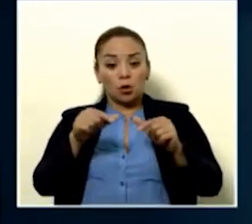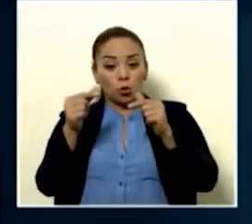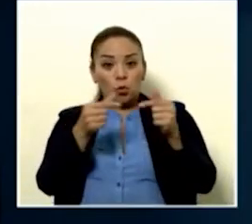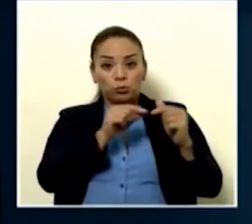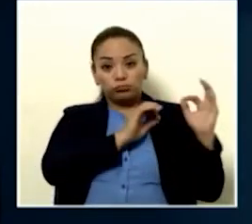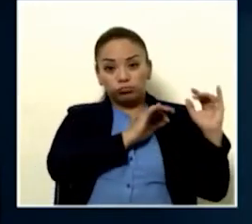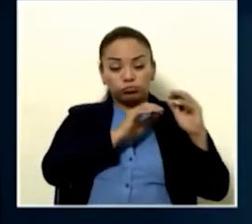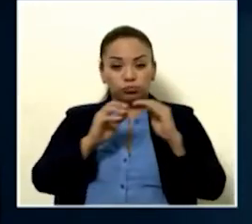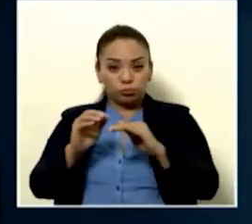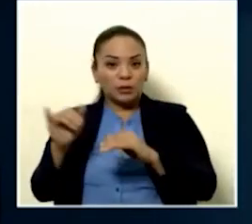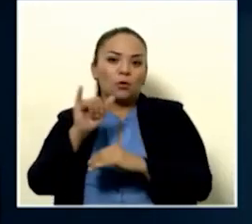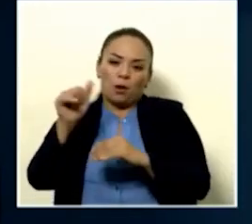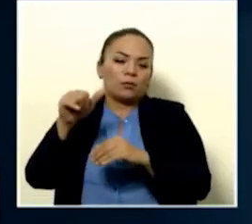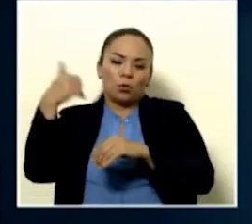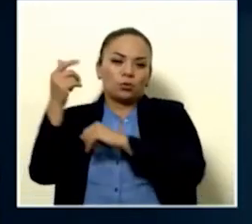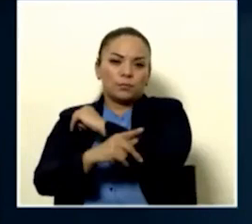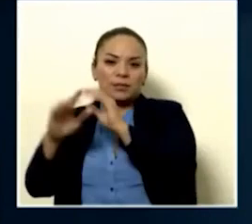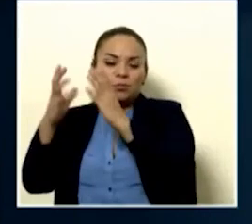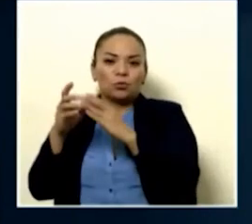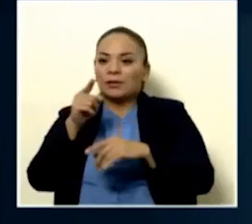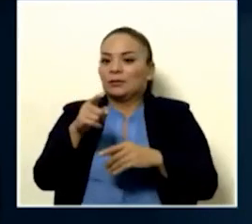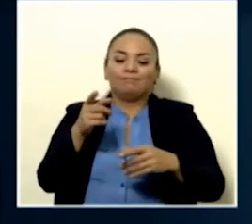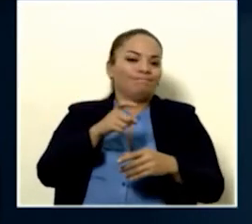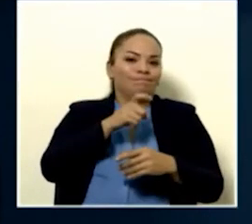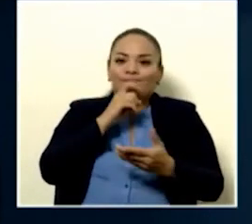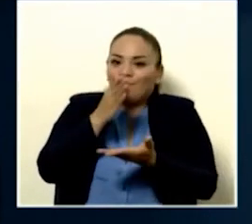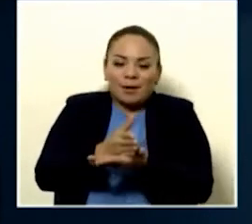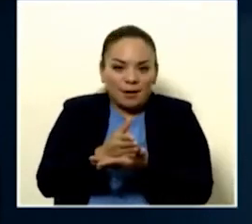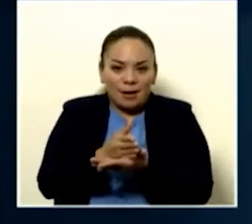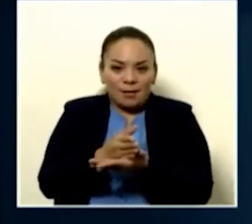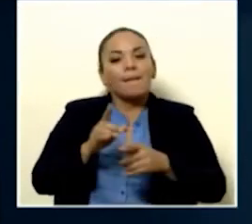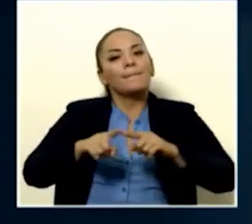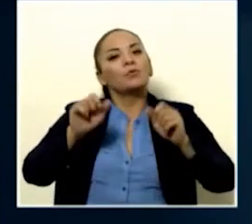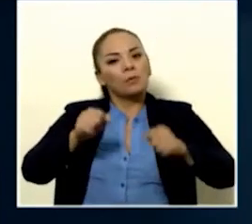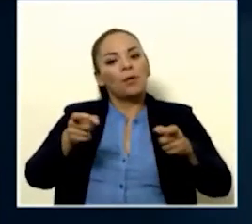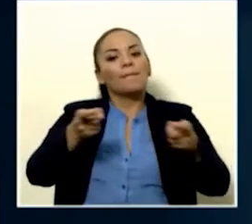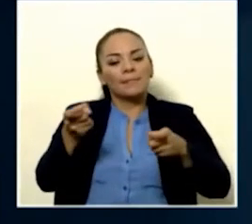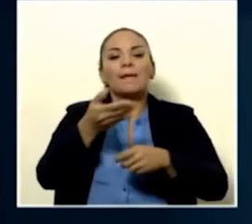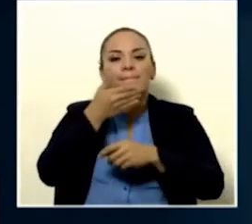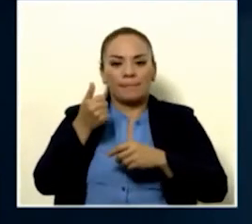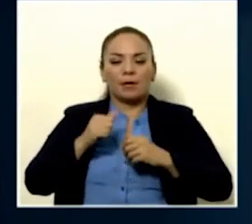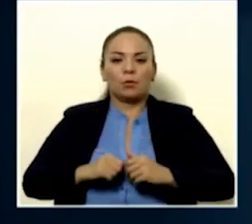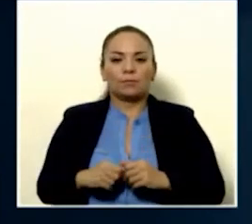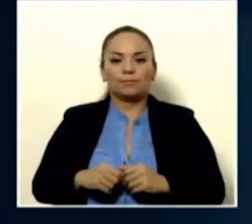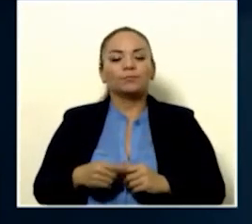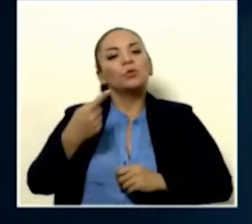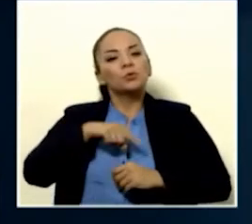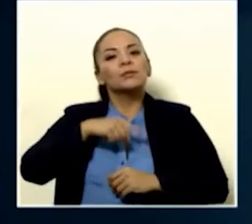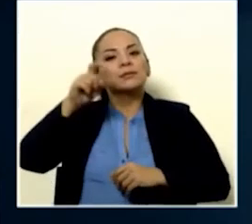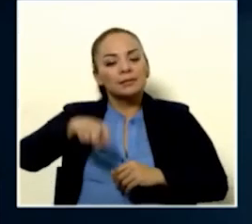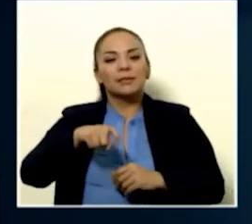como sucede en el resto del mundo, son imparables, pero sí se pueden administrar mejor. Y para eso